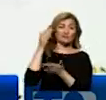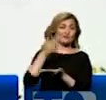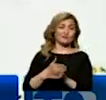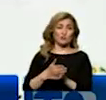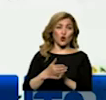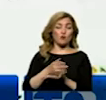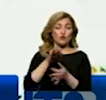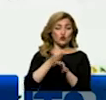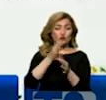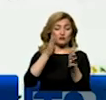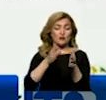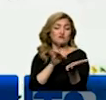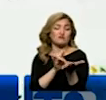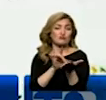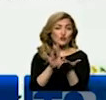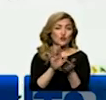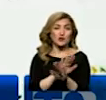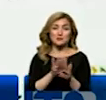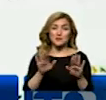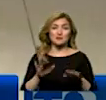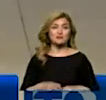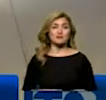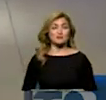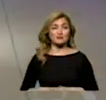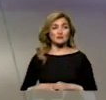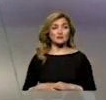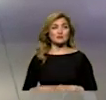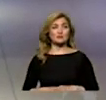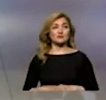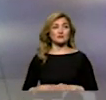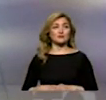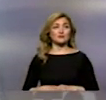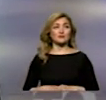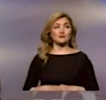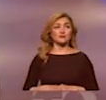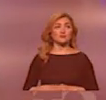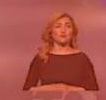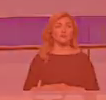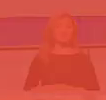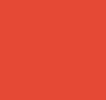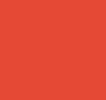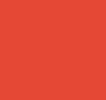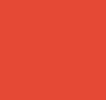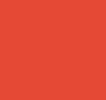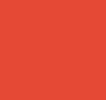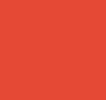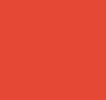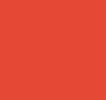separación del funcionario que la firmó. Fausto Yepes, 24 horas.